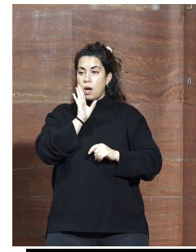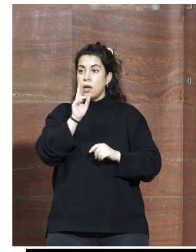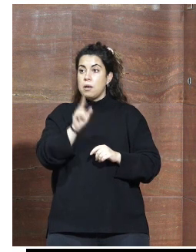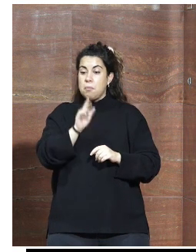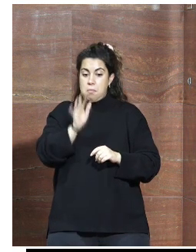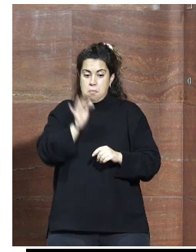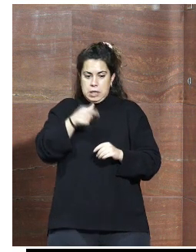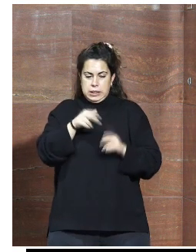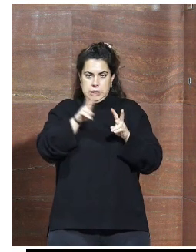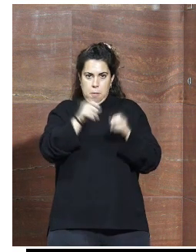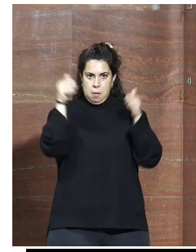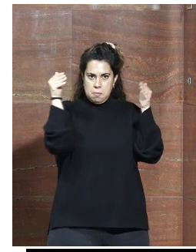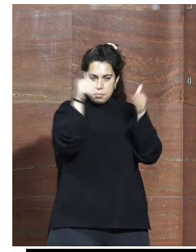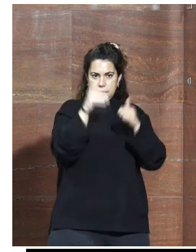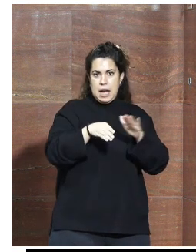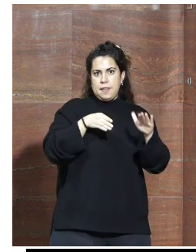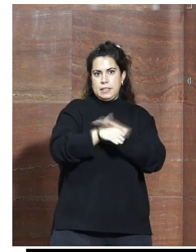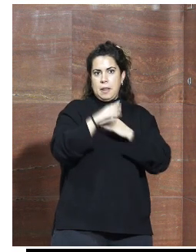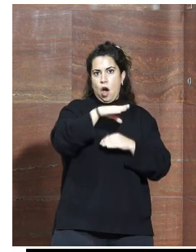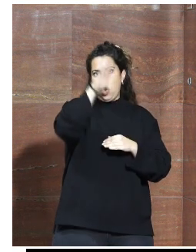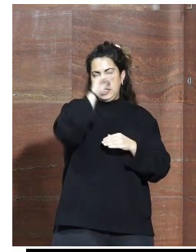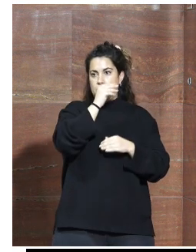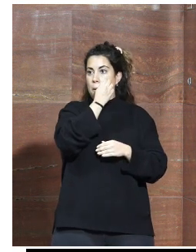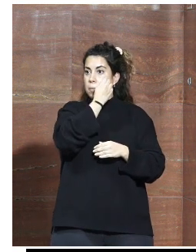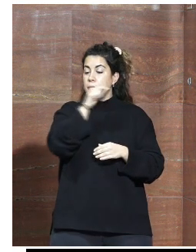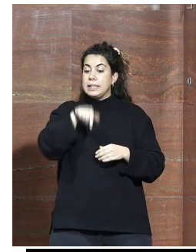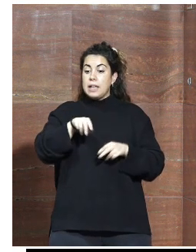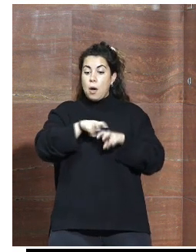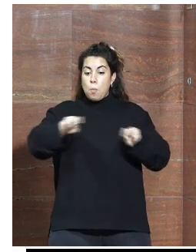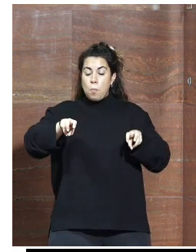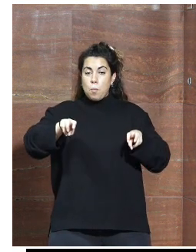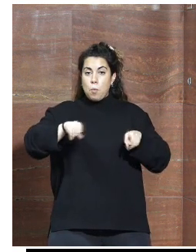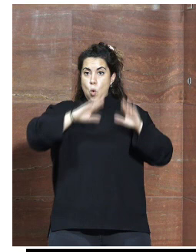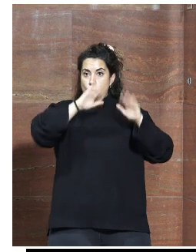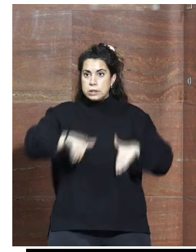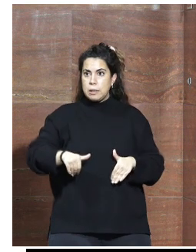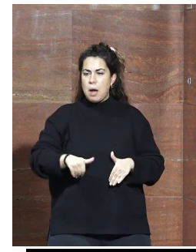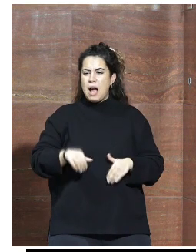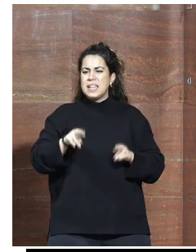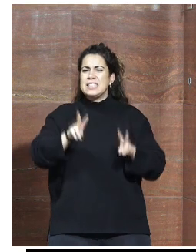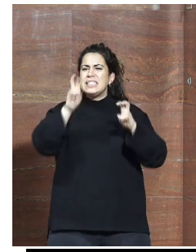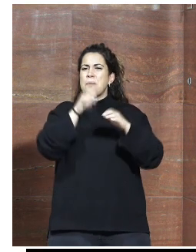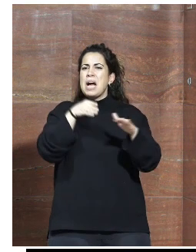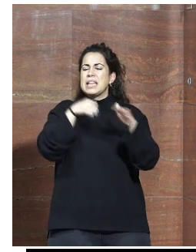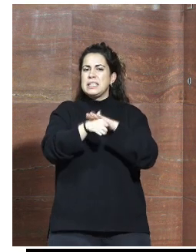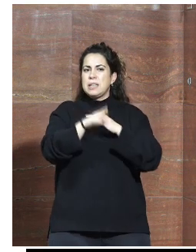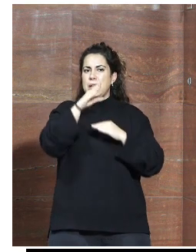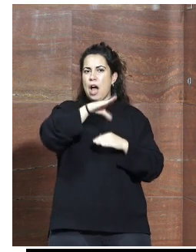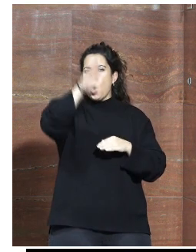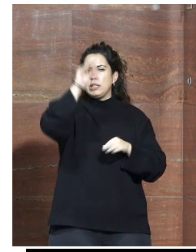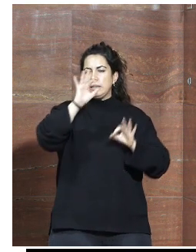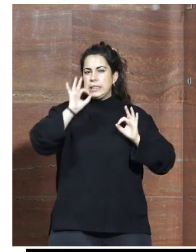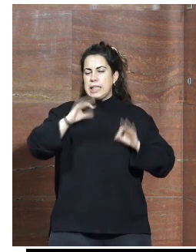accesibilidad cognitiva. Bueno, esta tercera y última mesa trata de la accesibilidad cognitiva en el